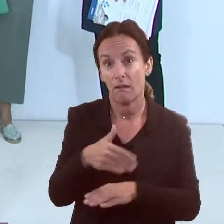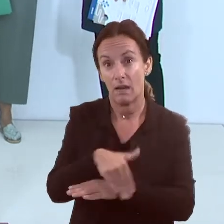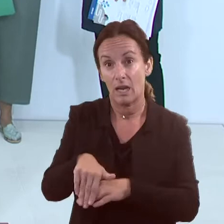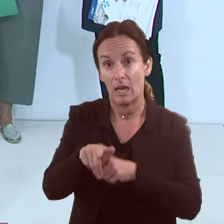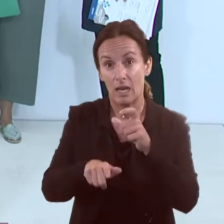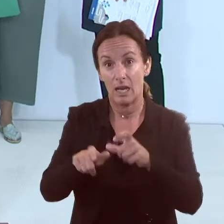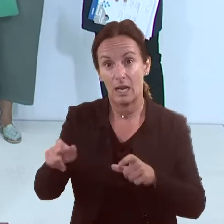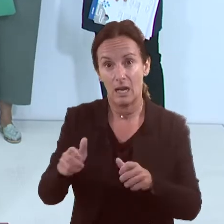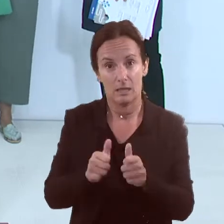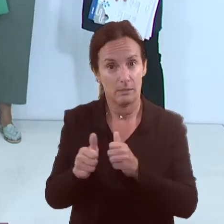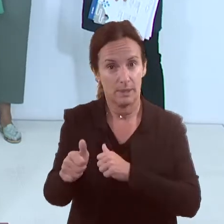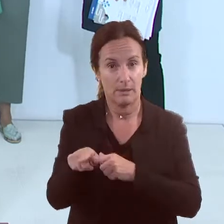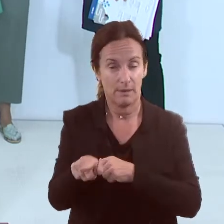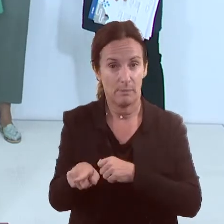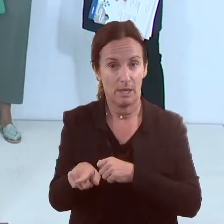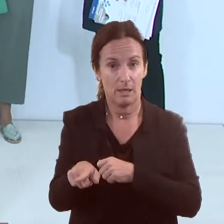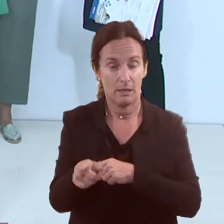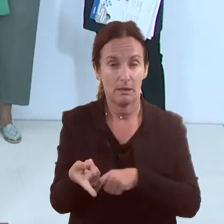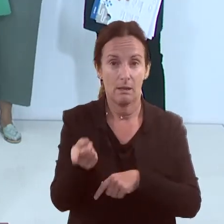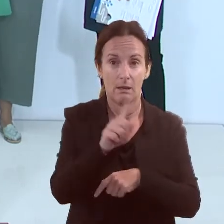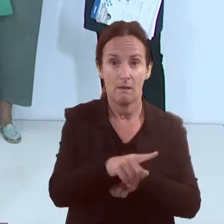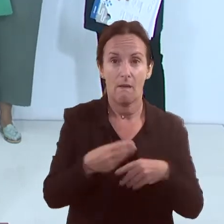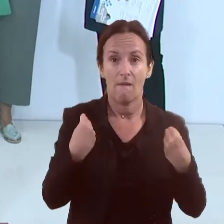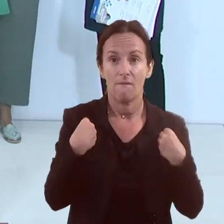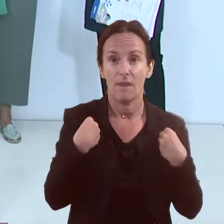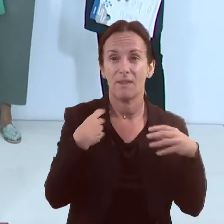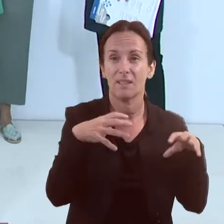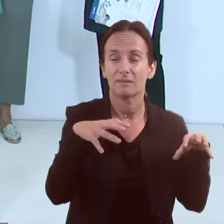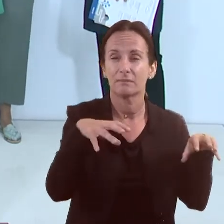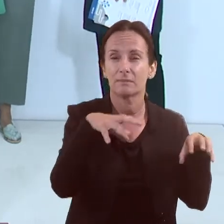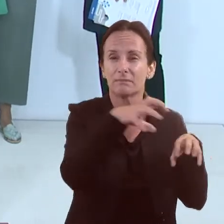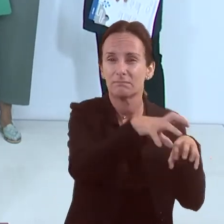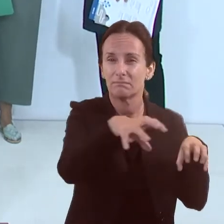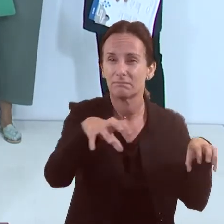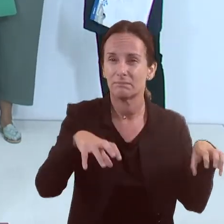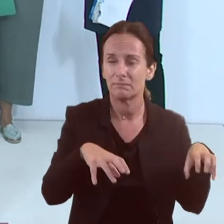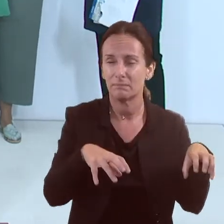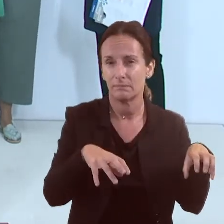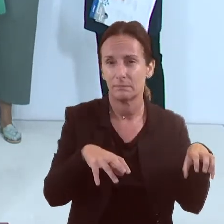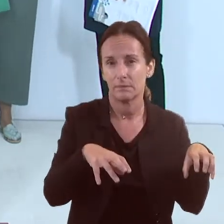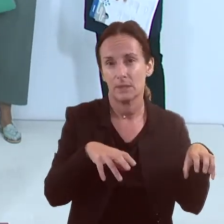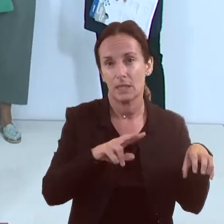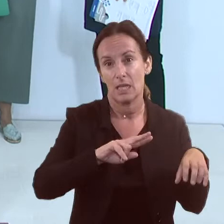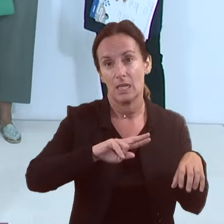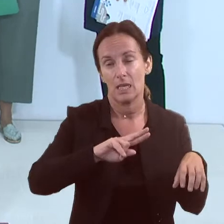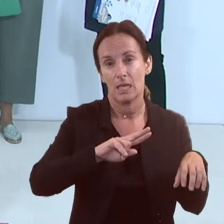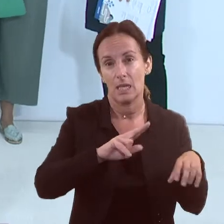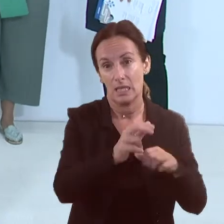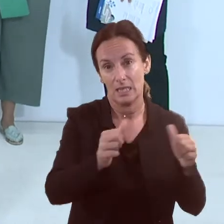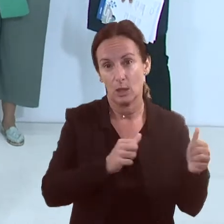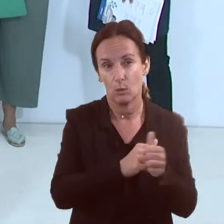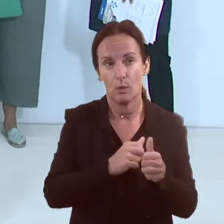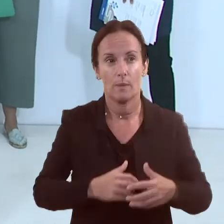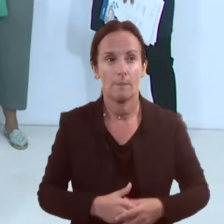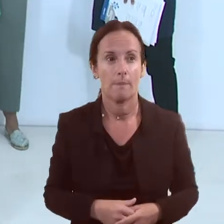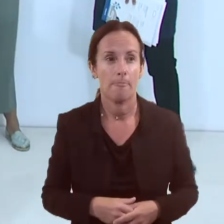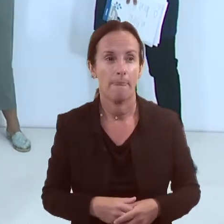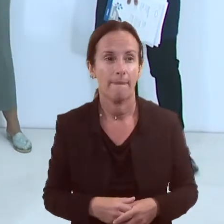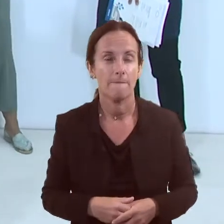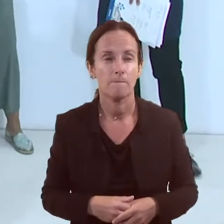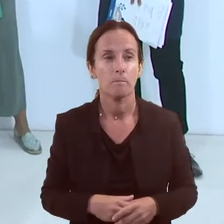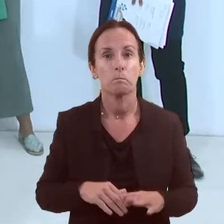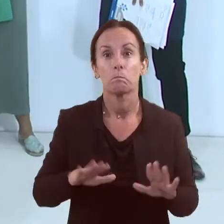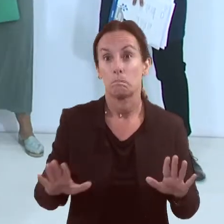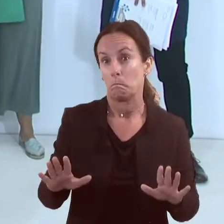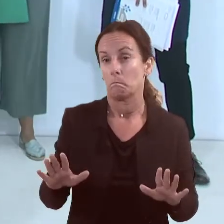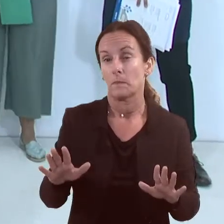que los que viven en asentamientos, ¿no? Me permito parafrasear a Maribel, si me equivoco, lo